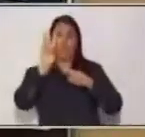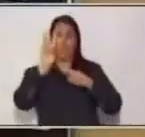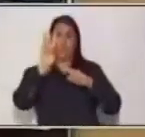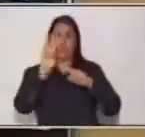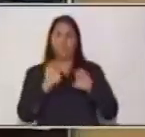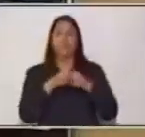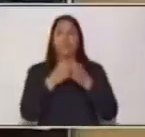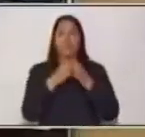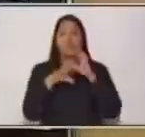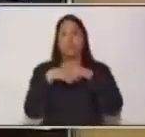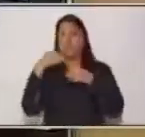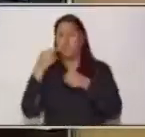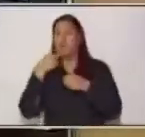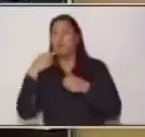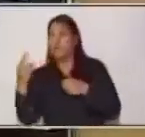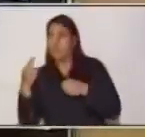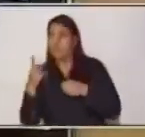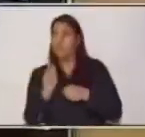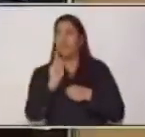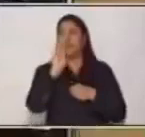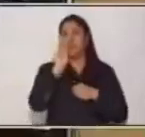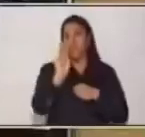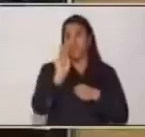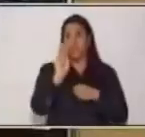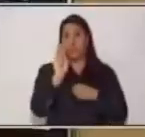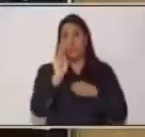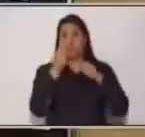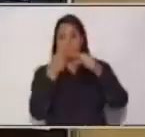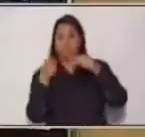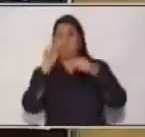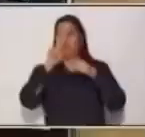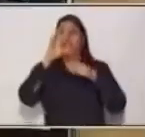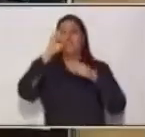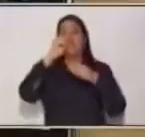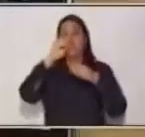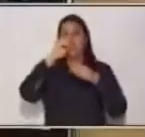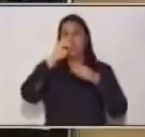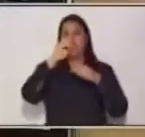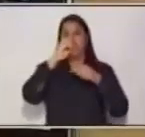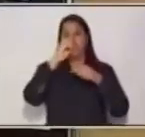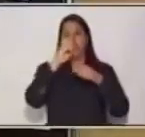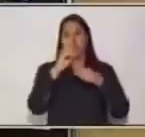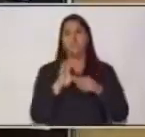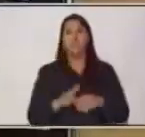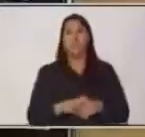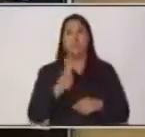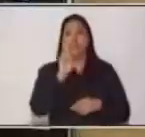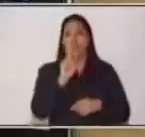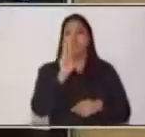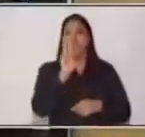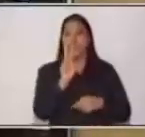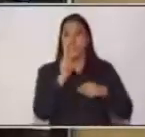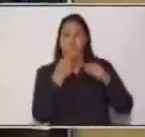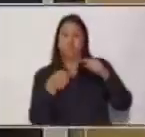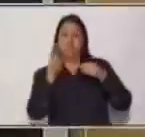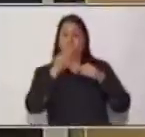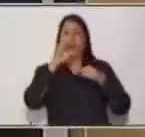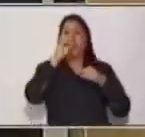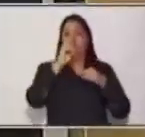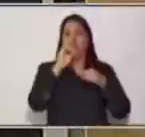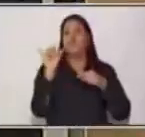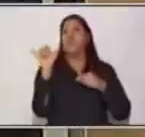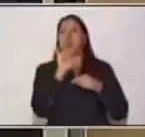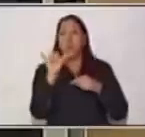0. Entonces, esto me permite concluir que y a la 0 es igual a 1.